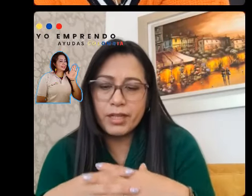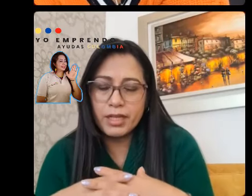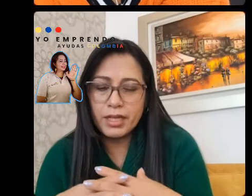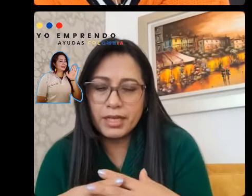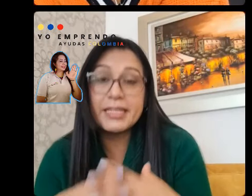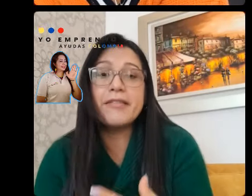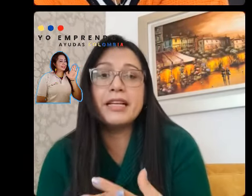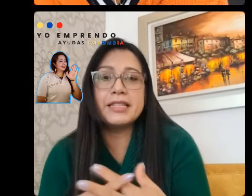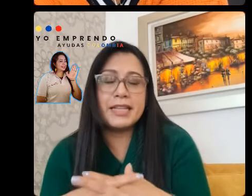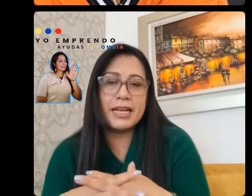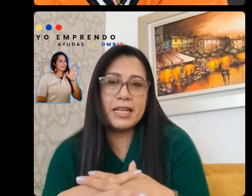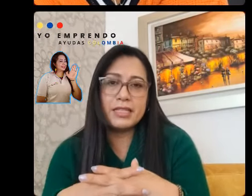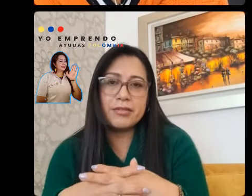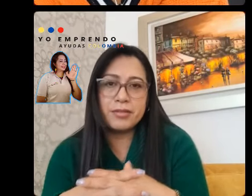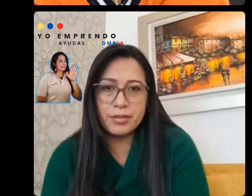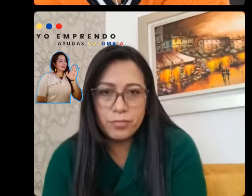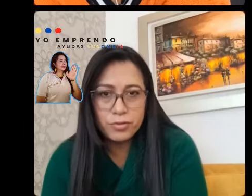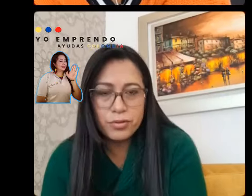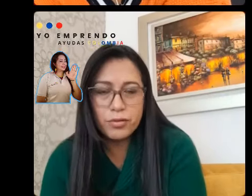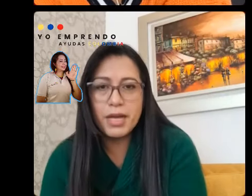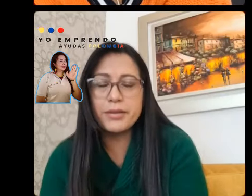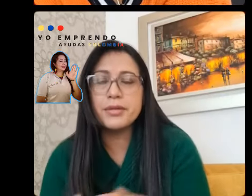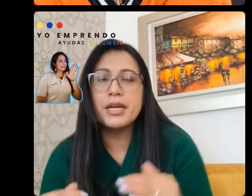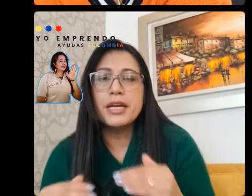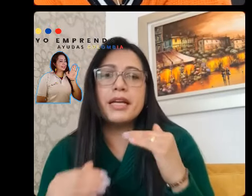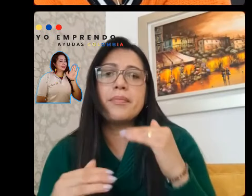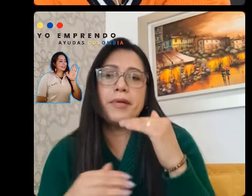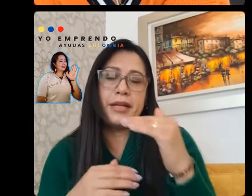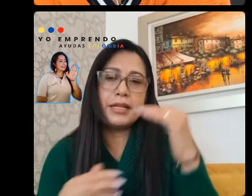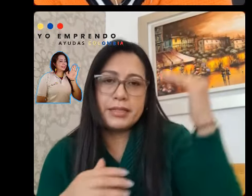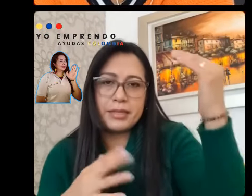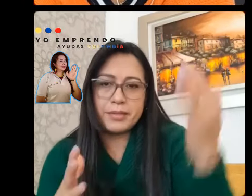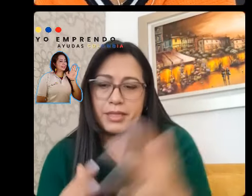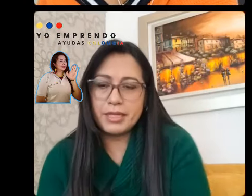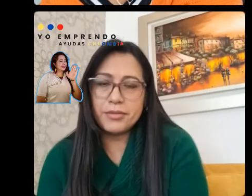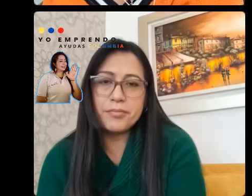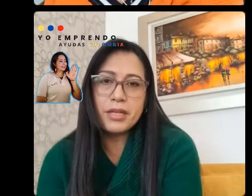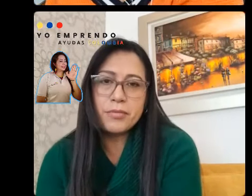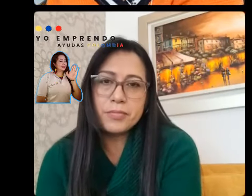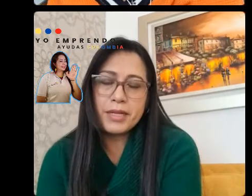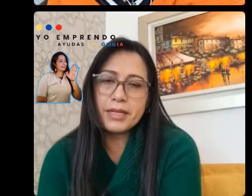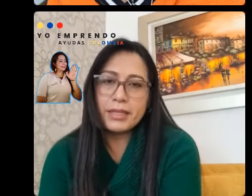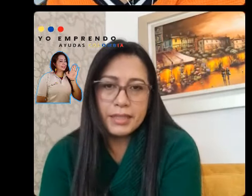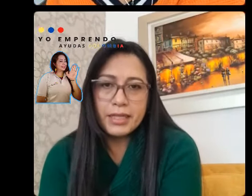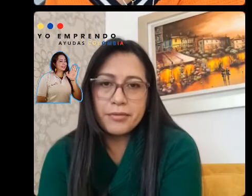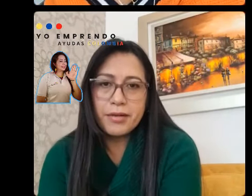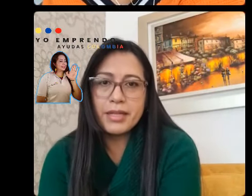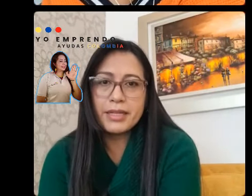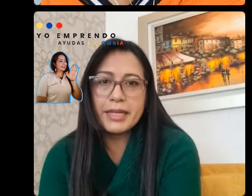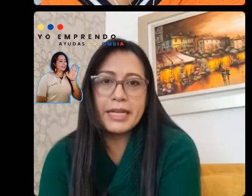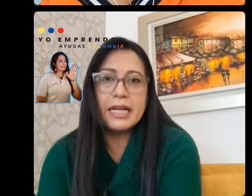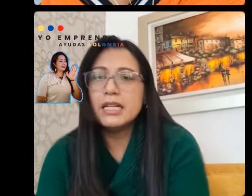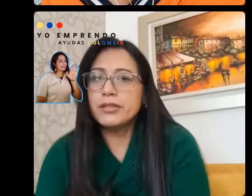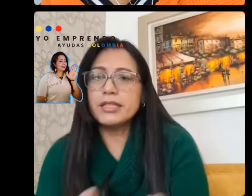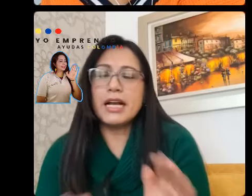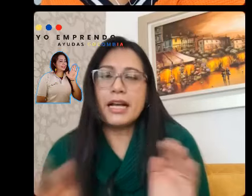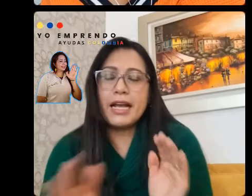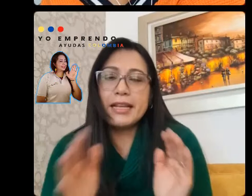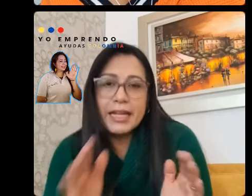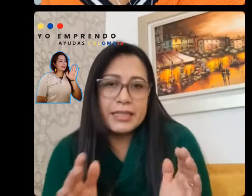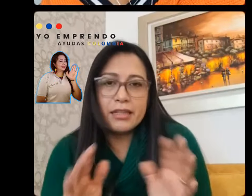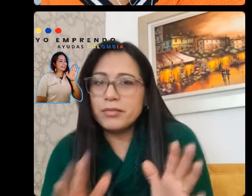H estabilizar la situación de muchos colombianos y que puedan alcanzar pues esos mínimos para que tengan una vida tranquila